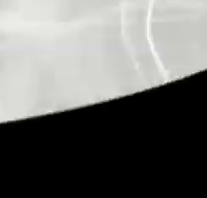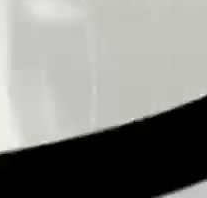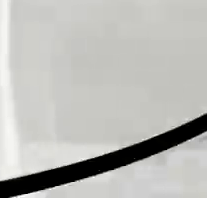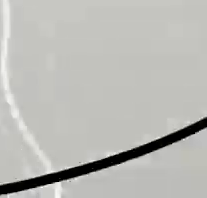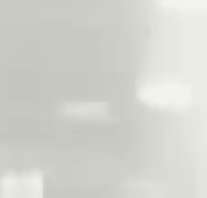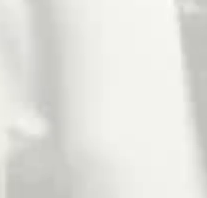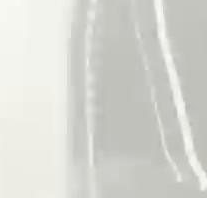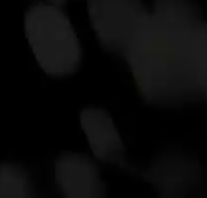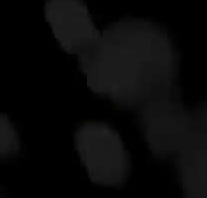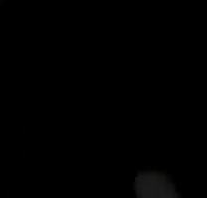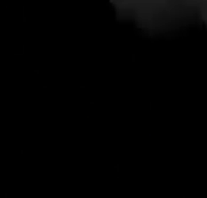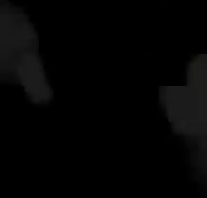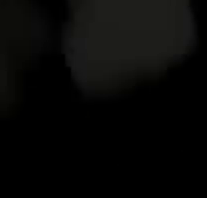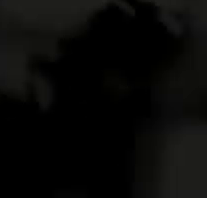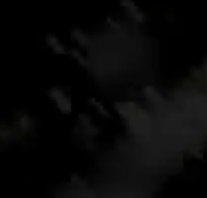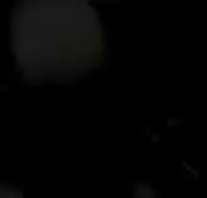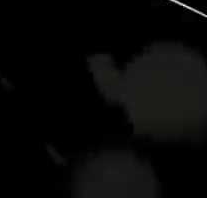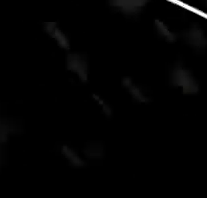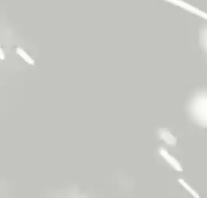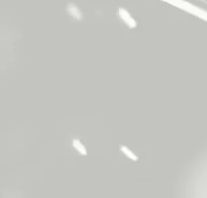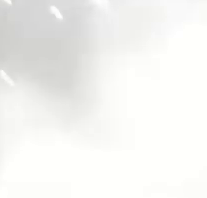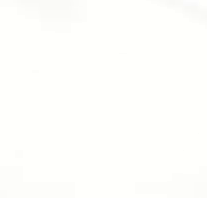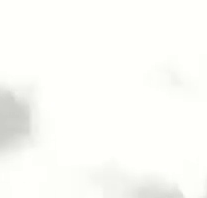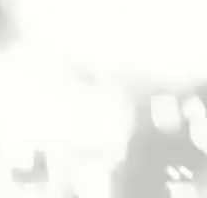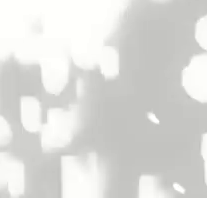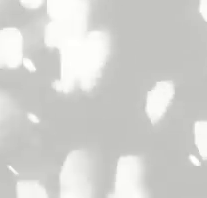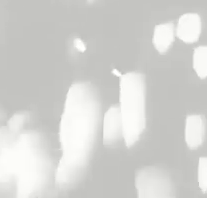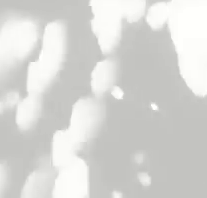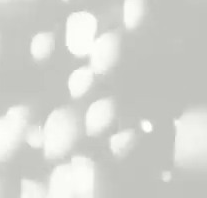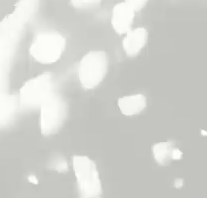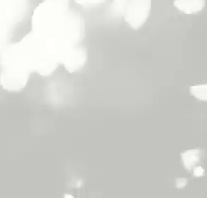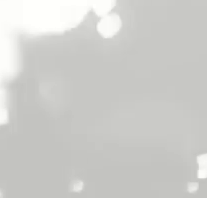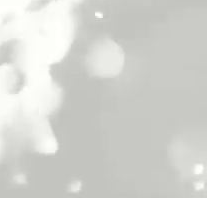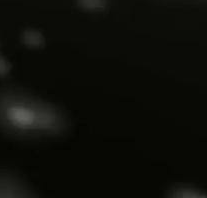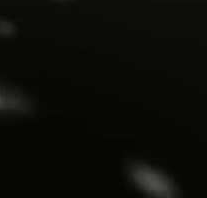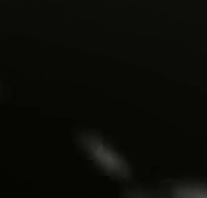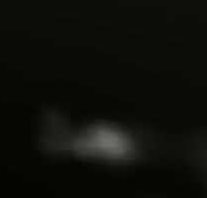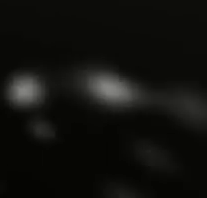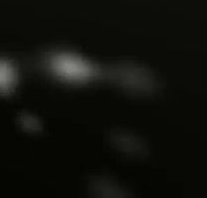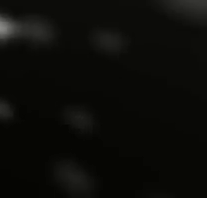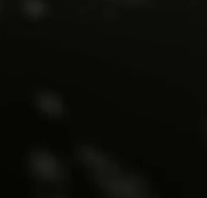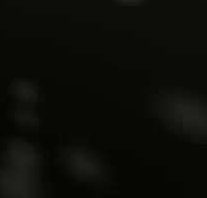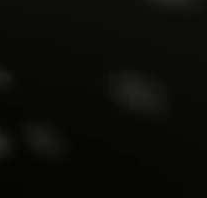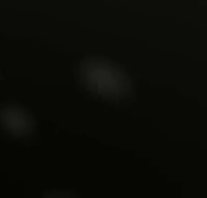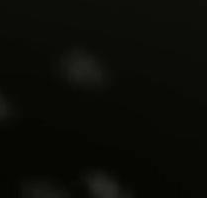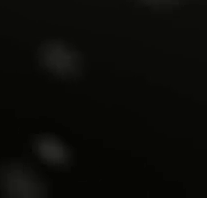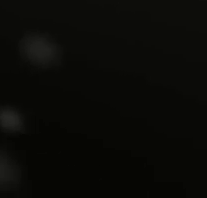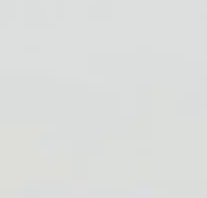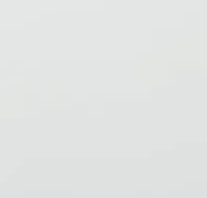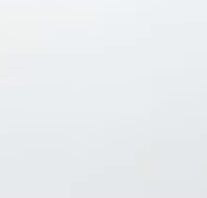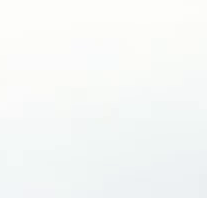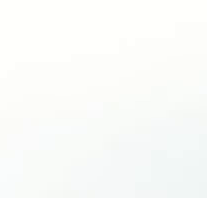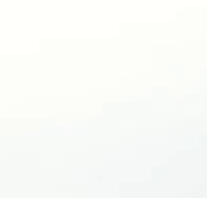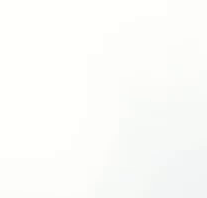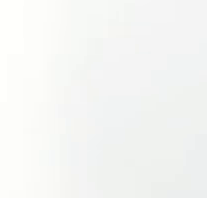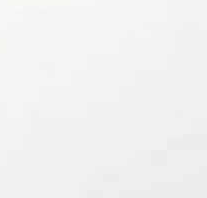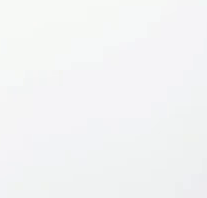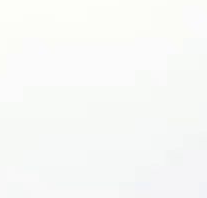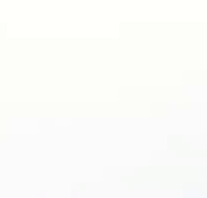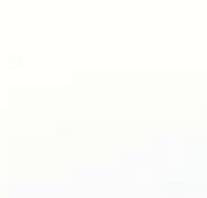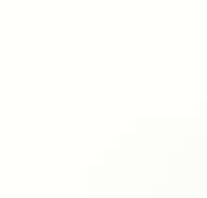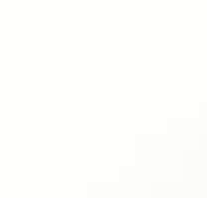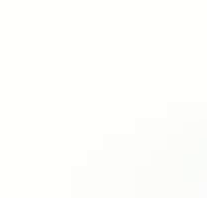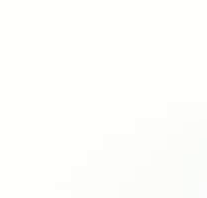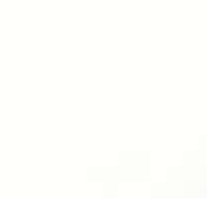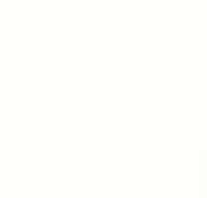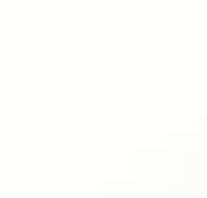en el mercado. Larga duración, a prueba de agua. Tienes que tenerlo. Seitú, refleja